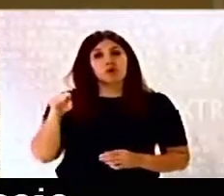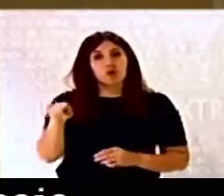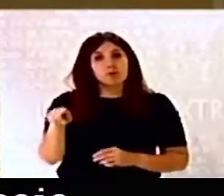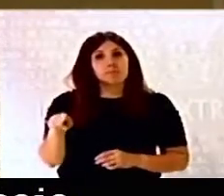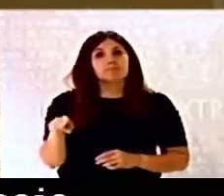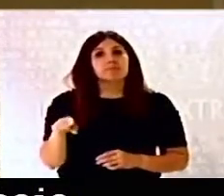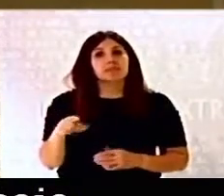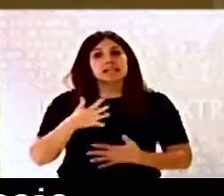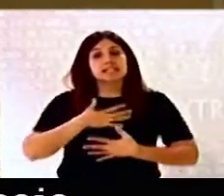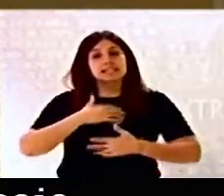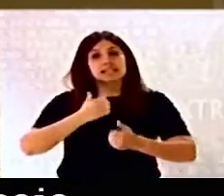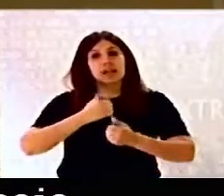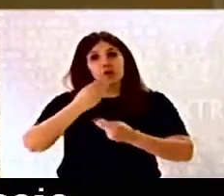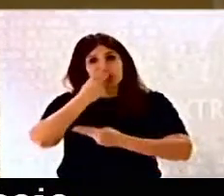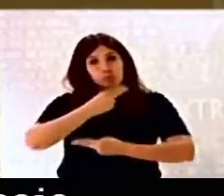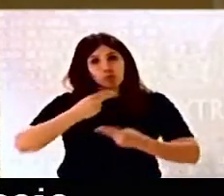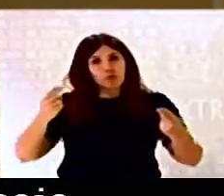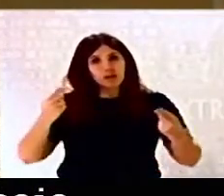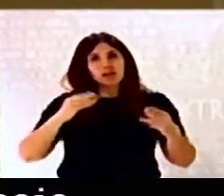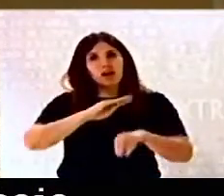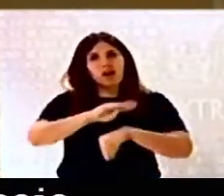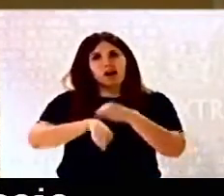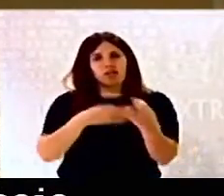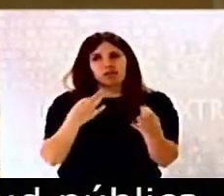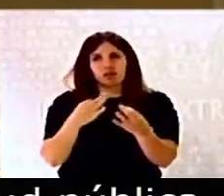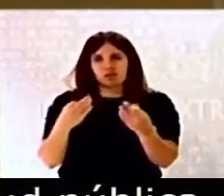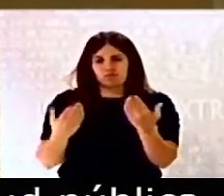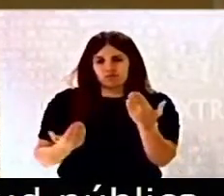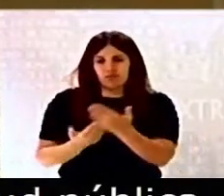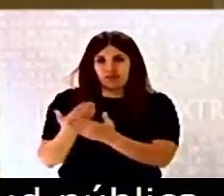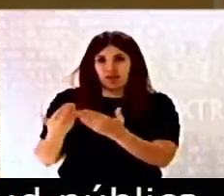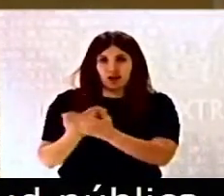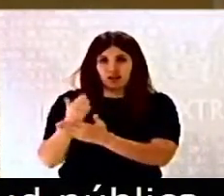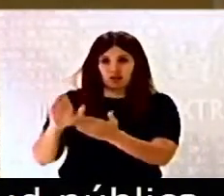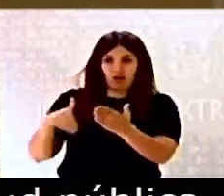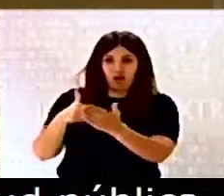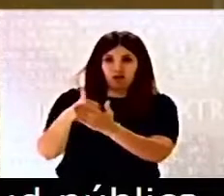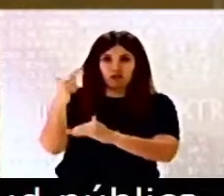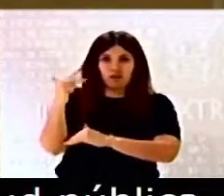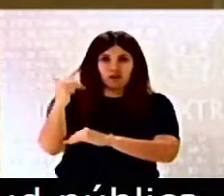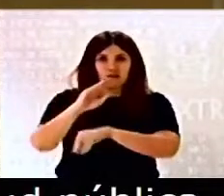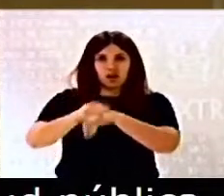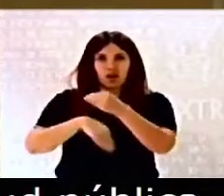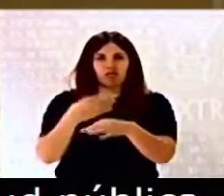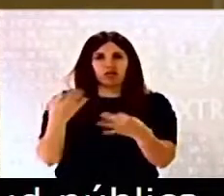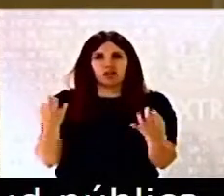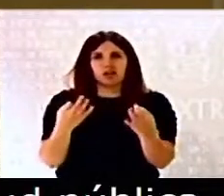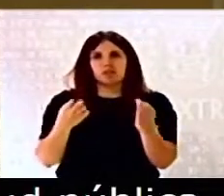donde Salud Pública trabajará durante estos días en el diseño de medidas